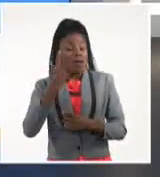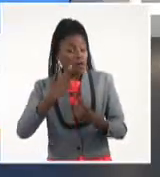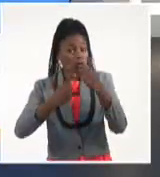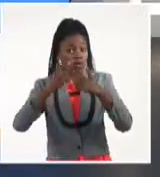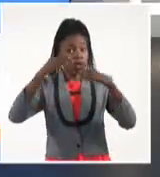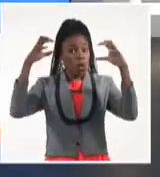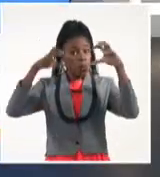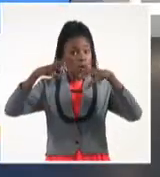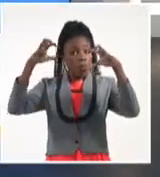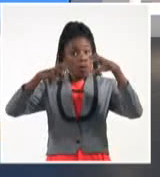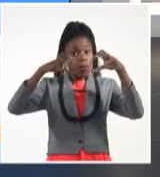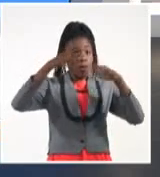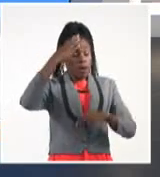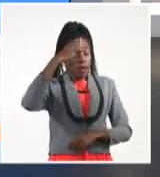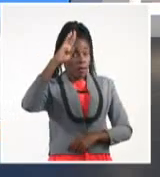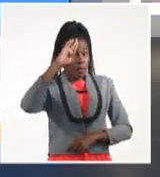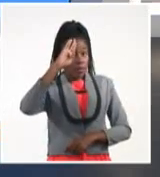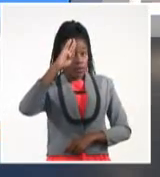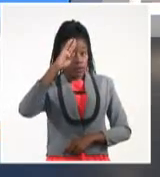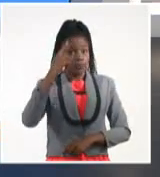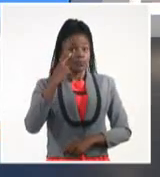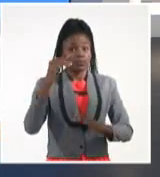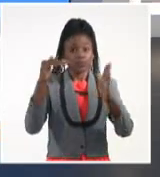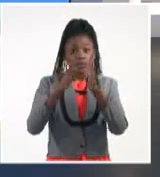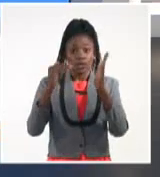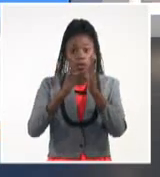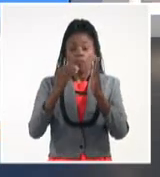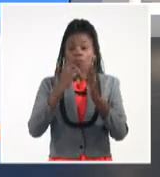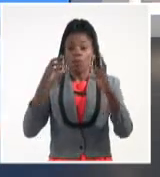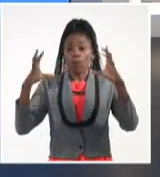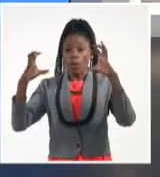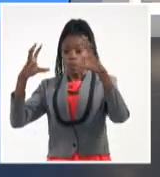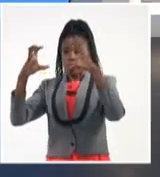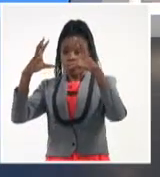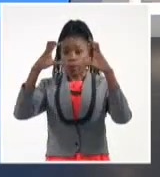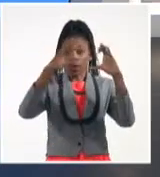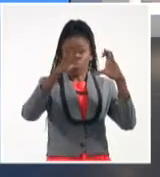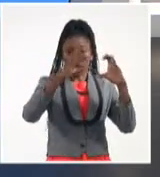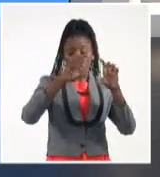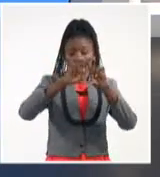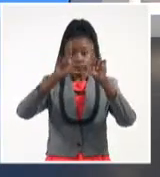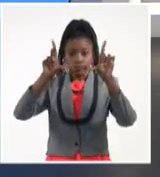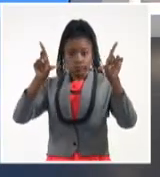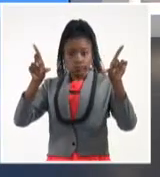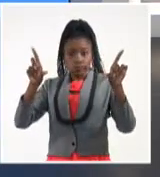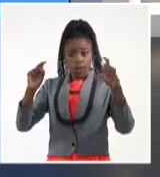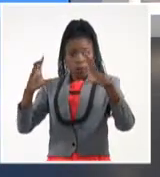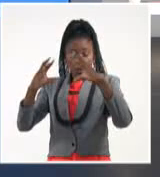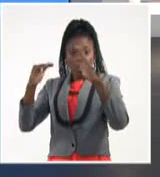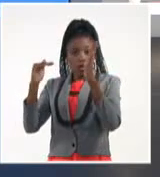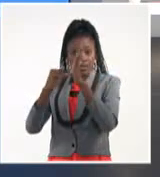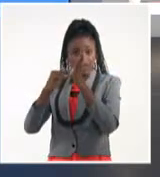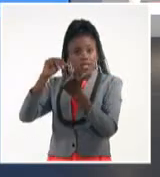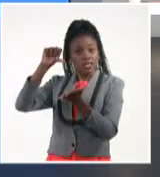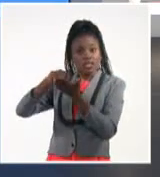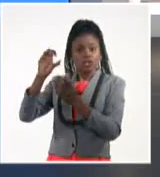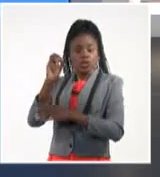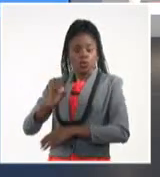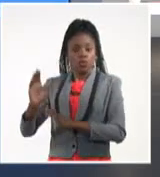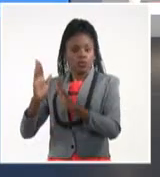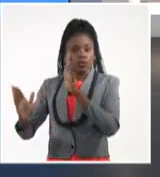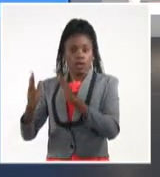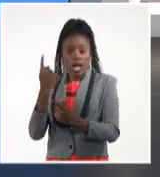del territorio cubano. Así, tendremos una tarde parcialmente nublada en gran parte del país, nublándose ya en la tarde en centro y oriente, donde